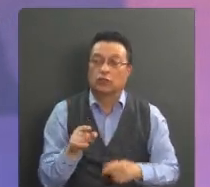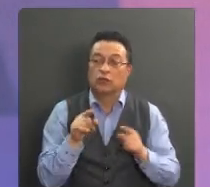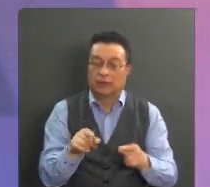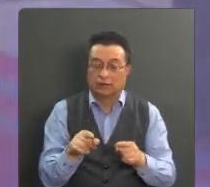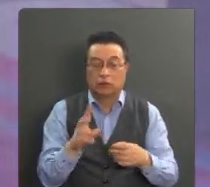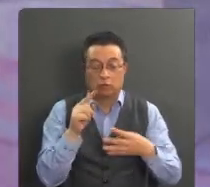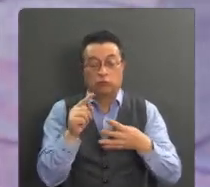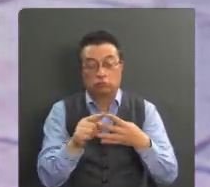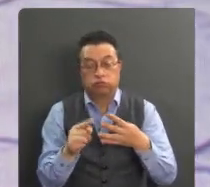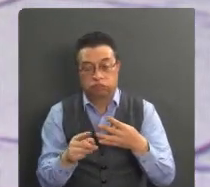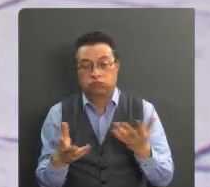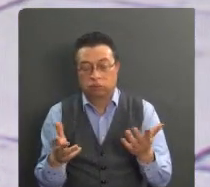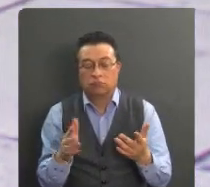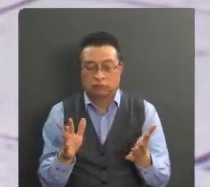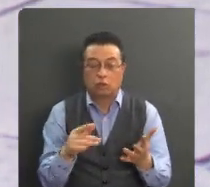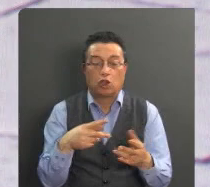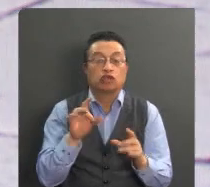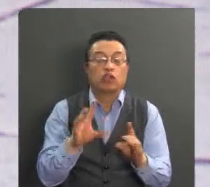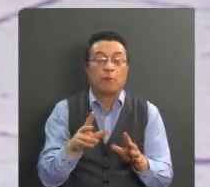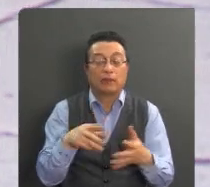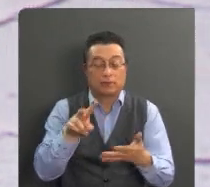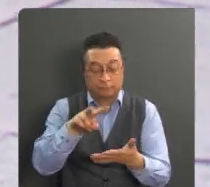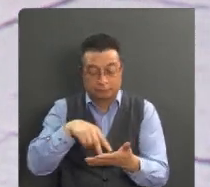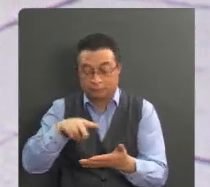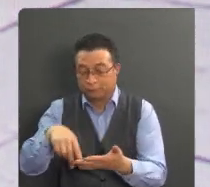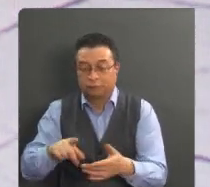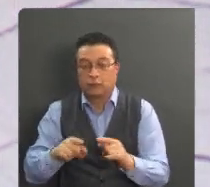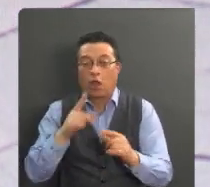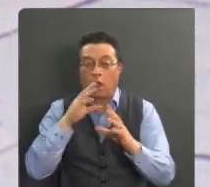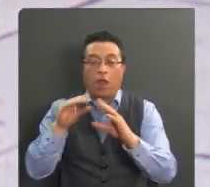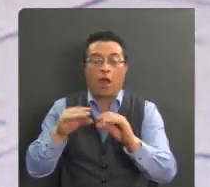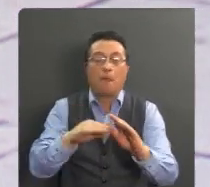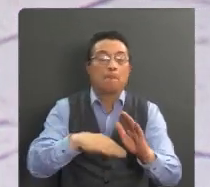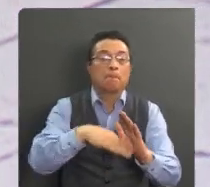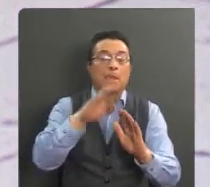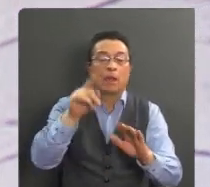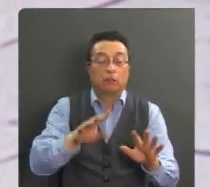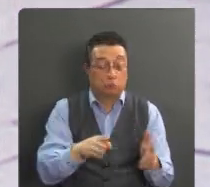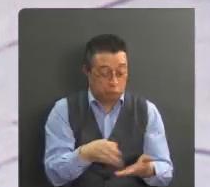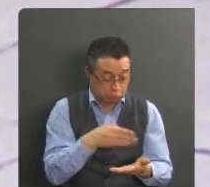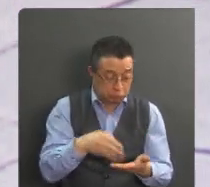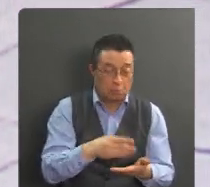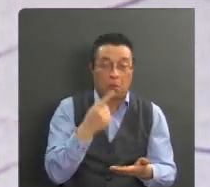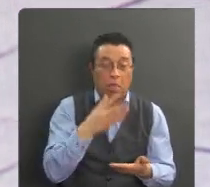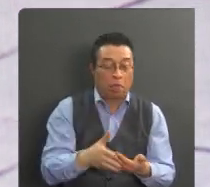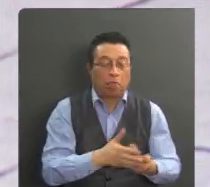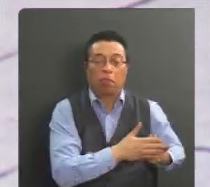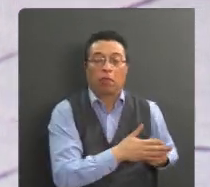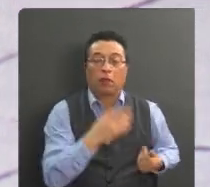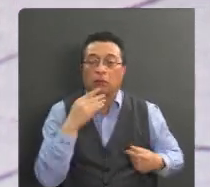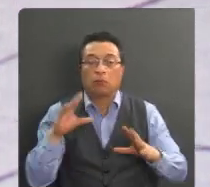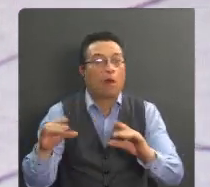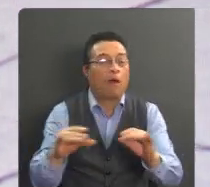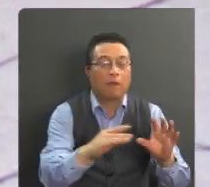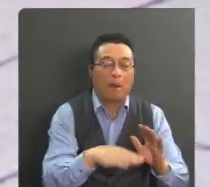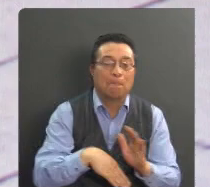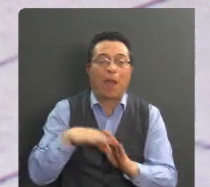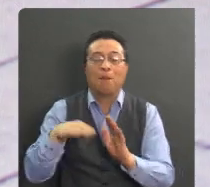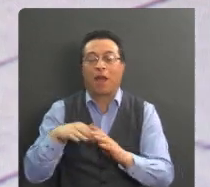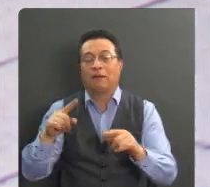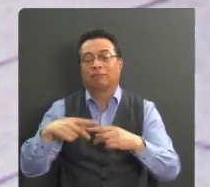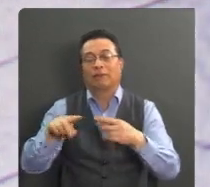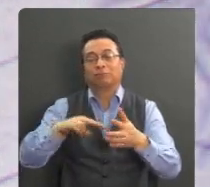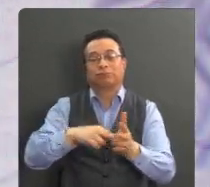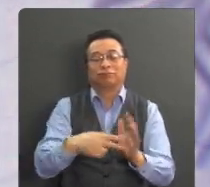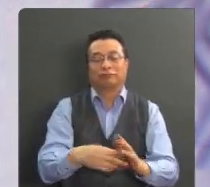temas, hablando de esto más, claro, que del propio texto constituyente, que es lo que le ha pasado a la convención. Finalmente las polémicas terminan tomándose mucho más el tema de fondo. Y